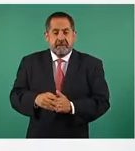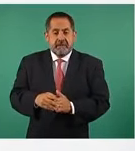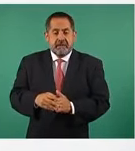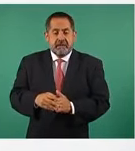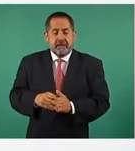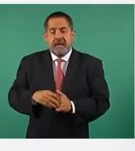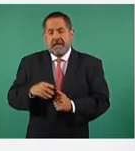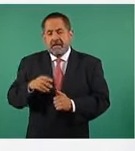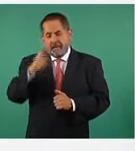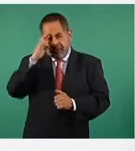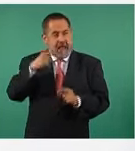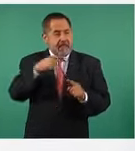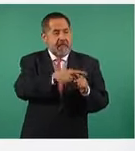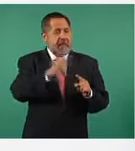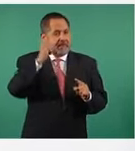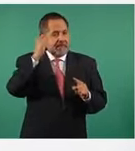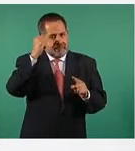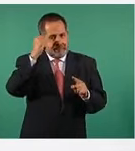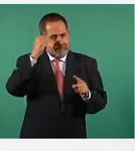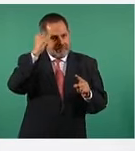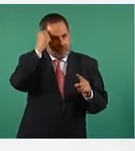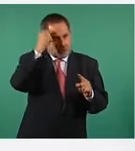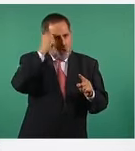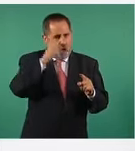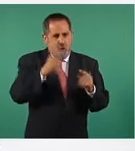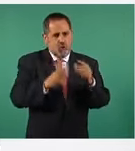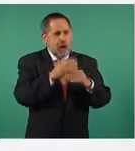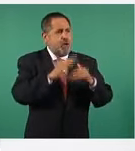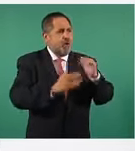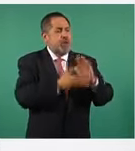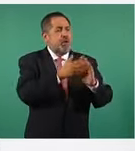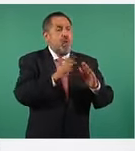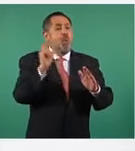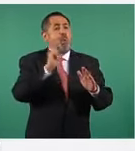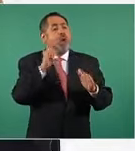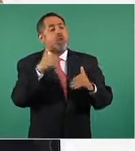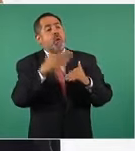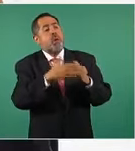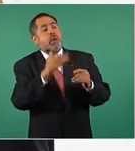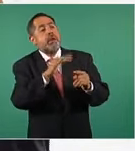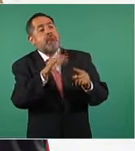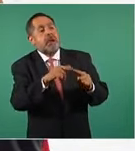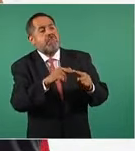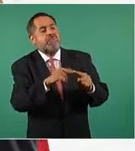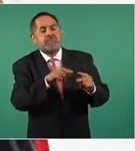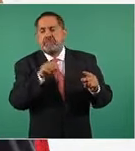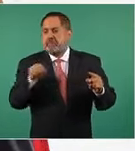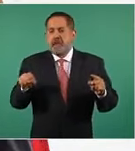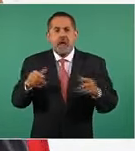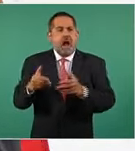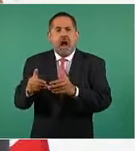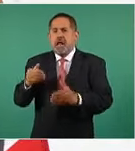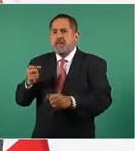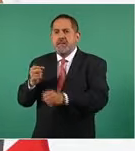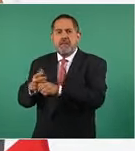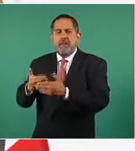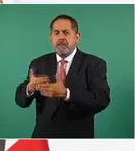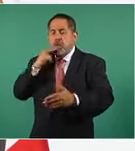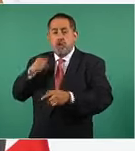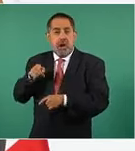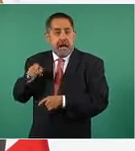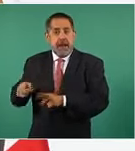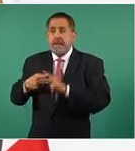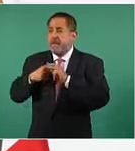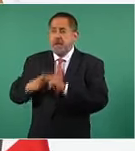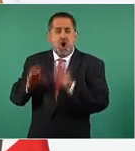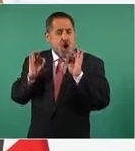aeropuerto proyectado en Texcoco. El Aeropuerto General Felipe Ángeles comenzará a operar el 21 de